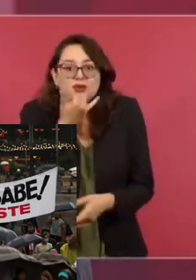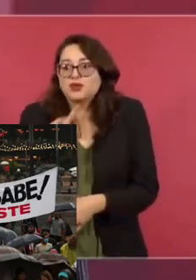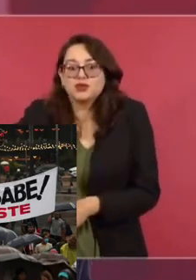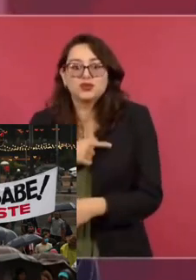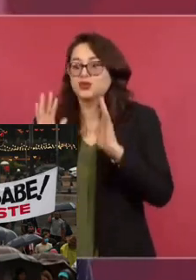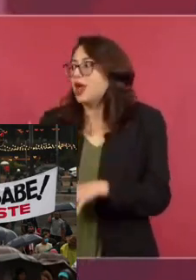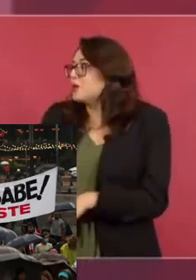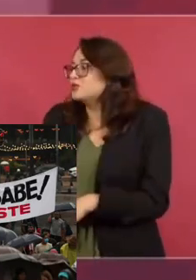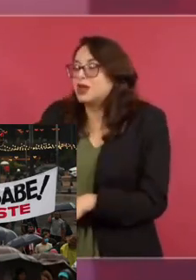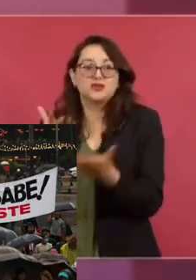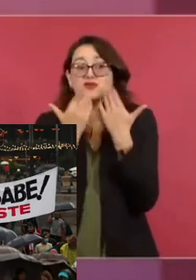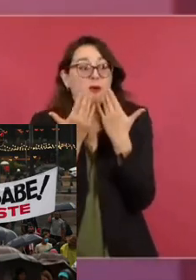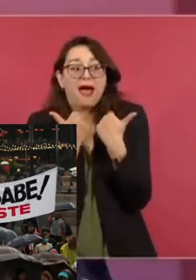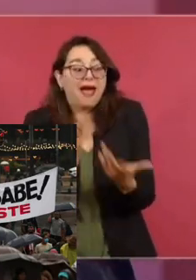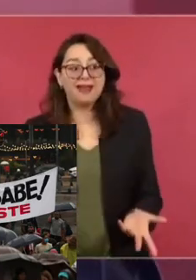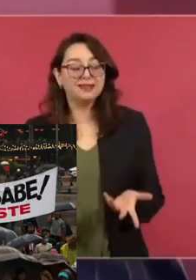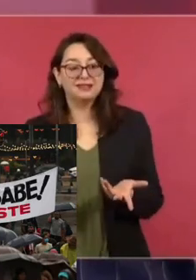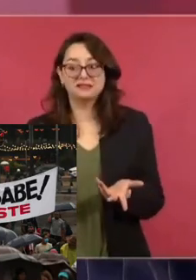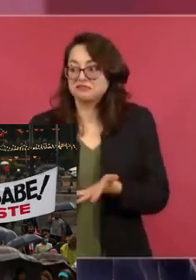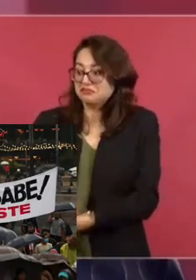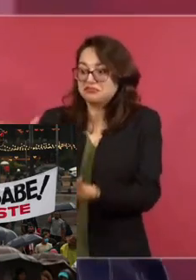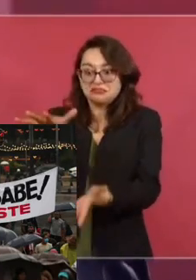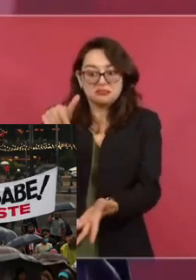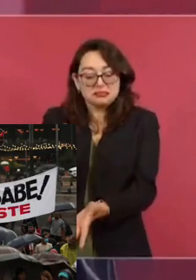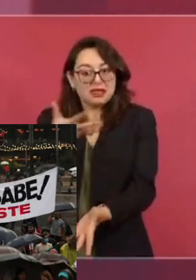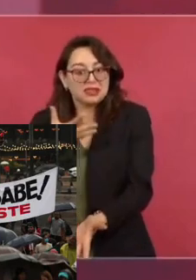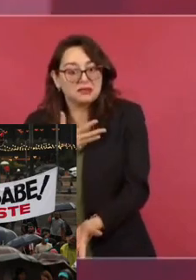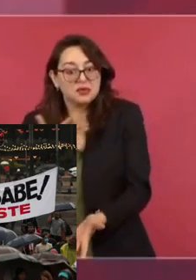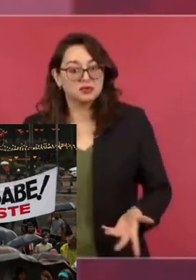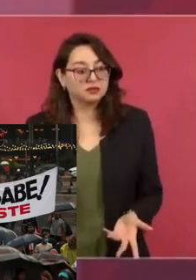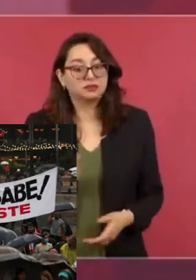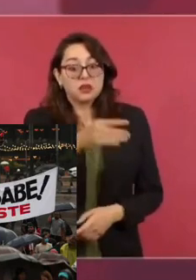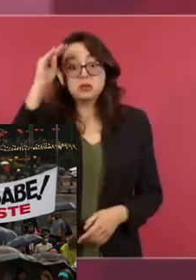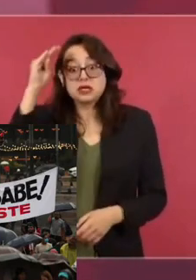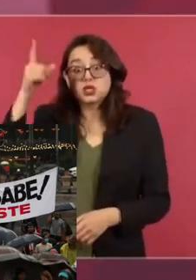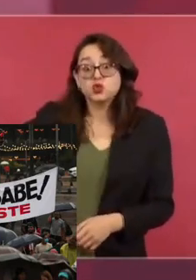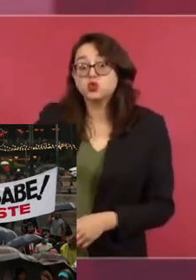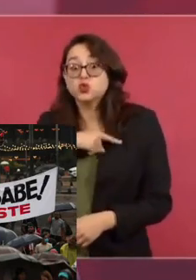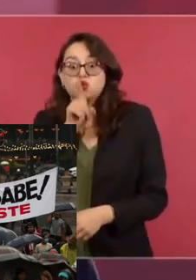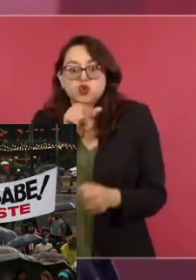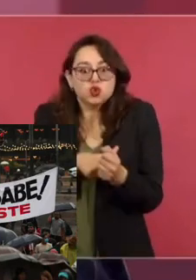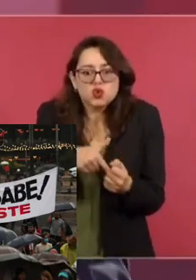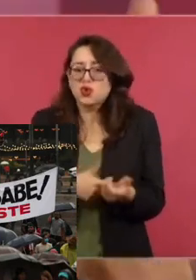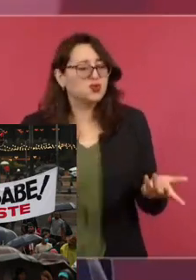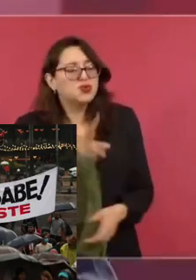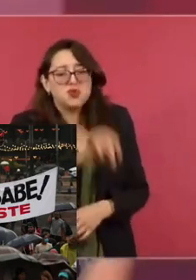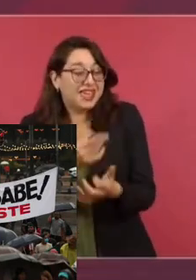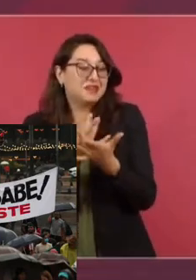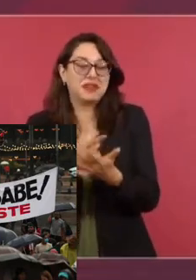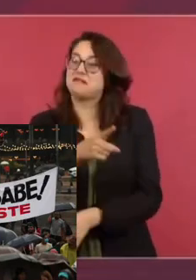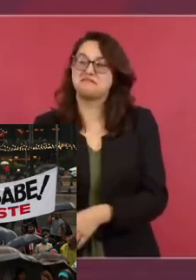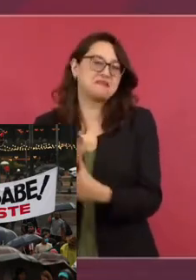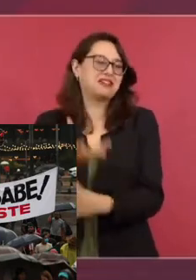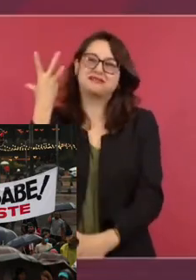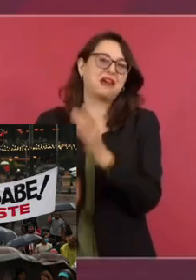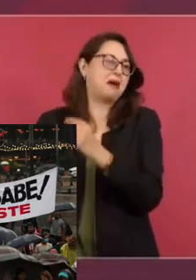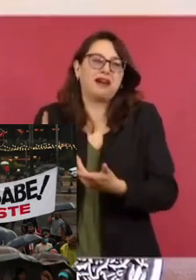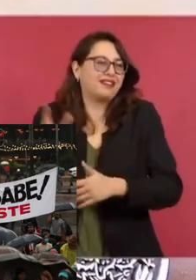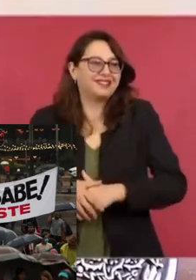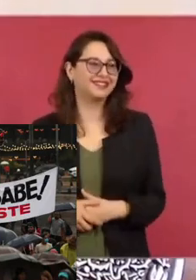ellos consideran que existe información que la estamos ocultando, yo les digo, no es cierto. O sea,